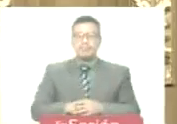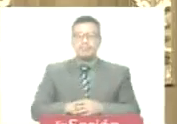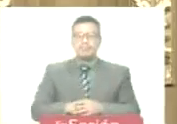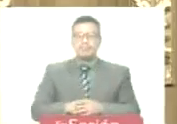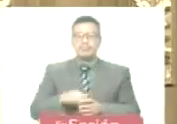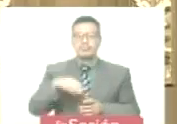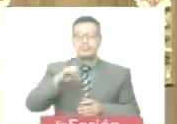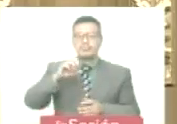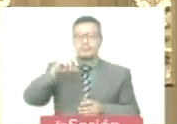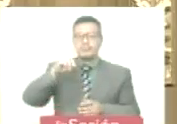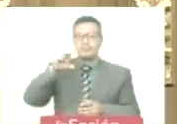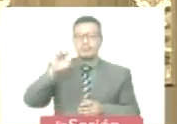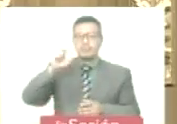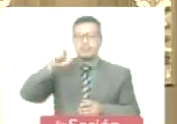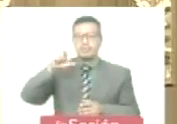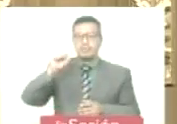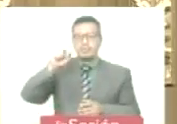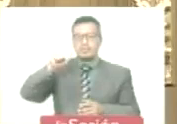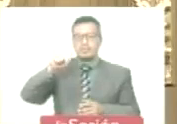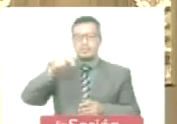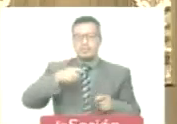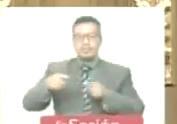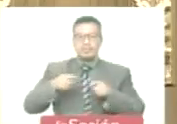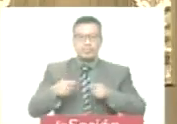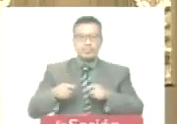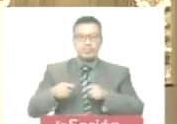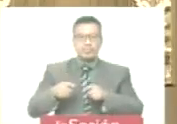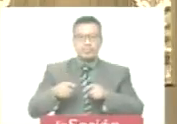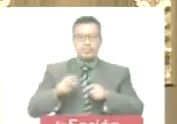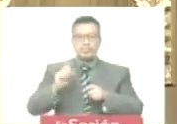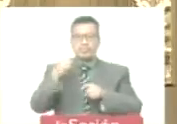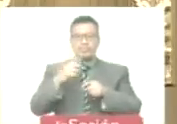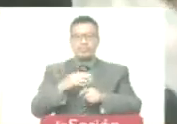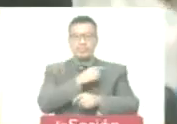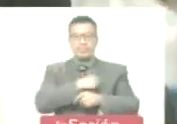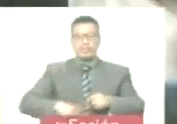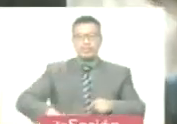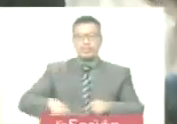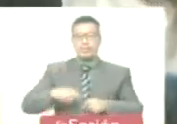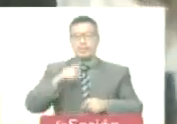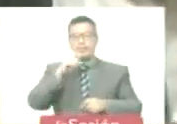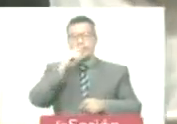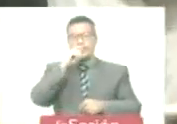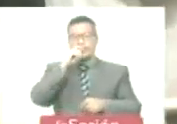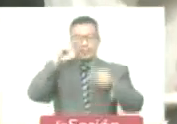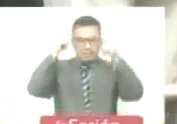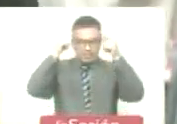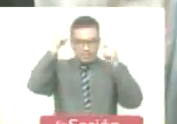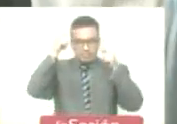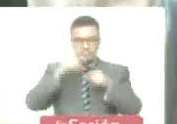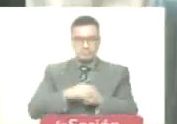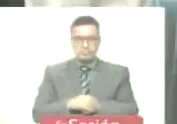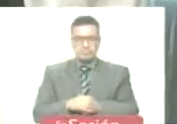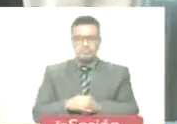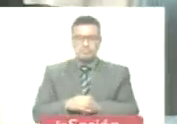edecán coordinador de las actividades del comandante presidente de la República, Hugo Chávez Frías,